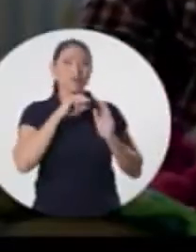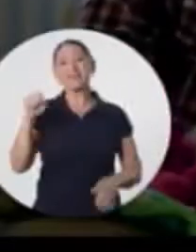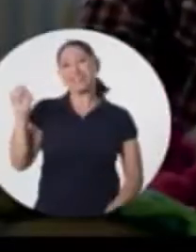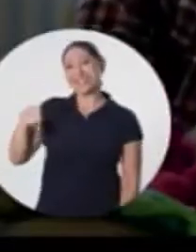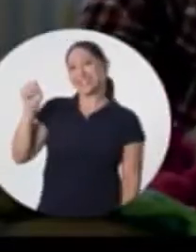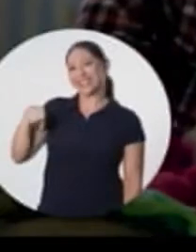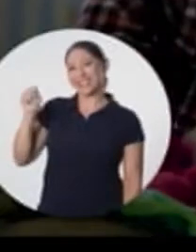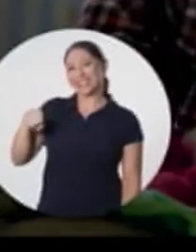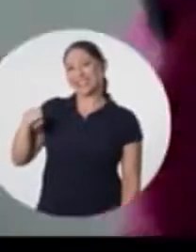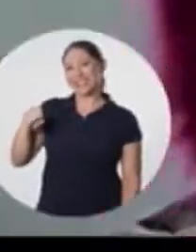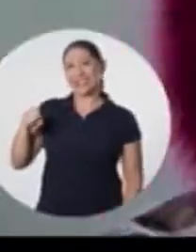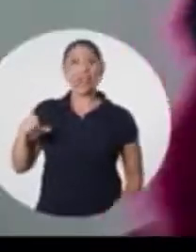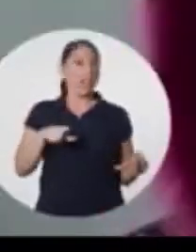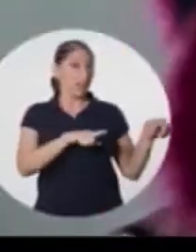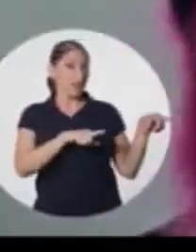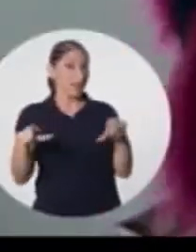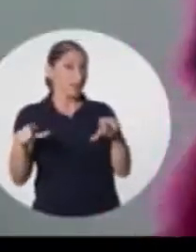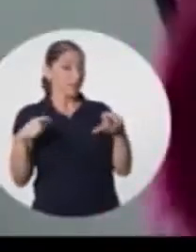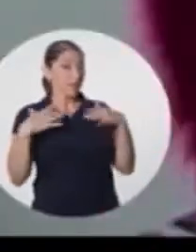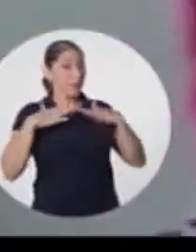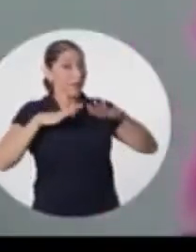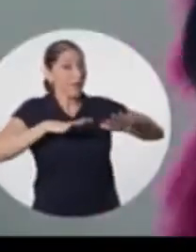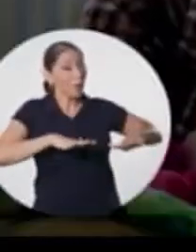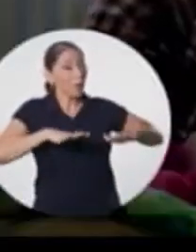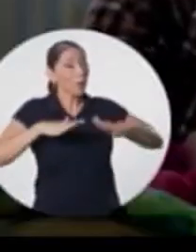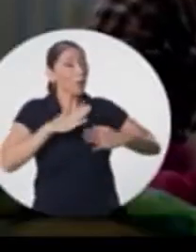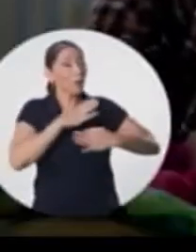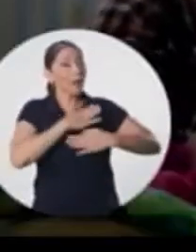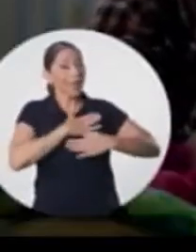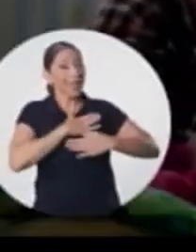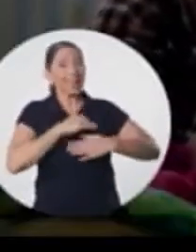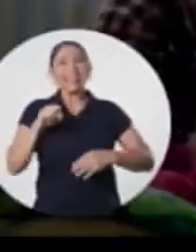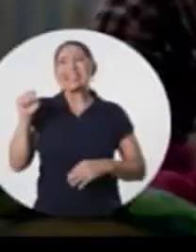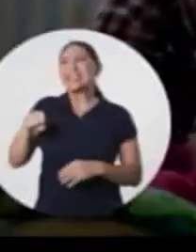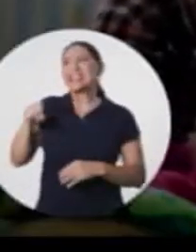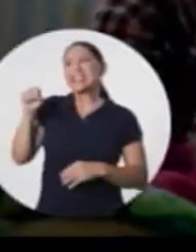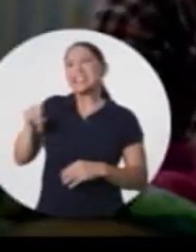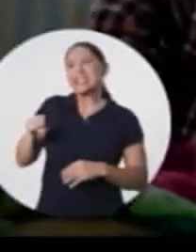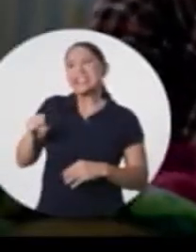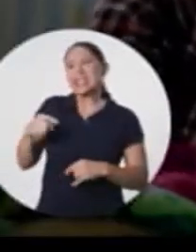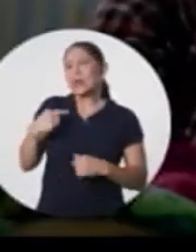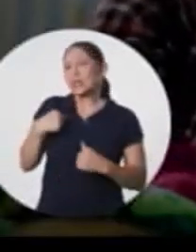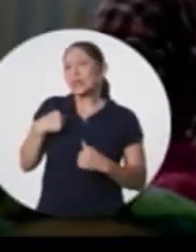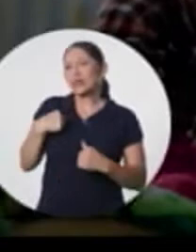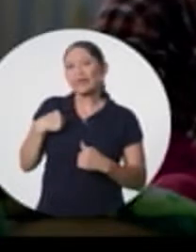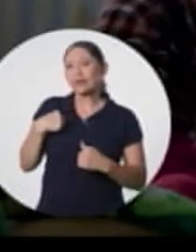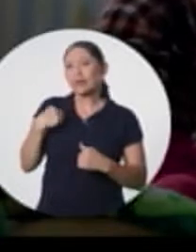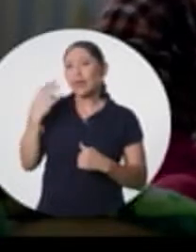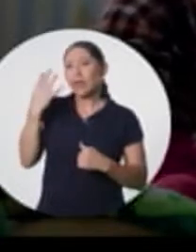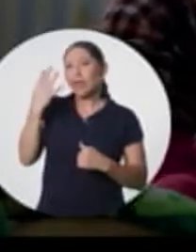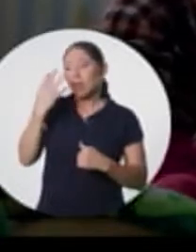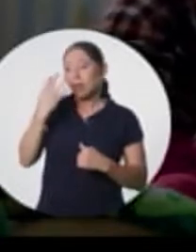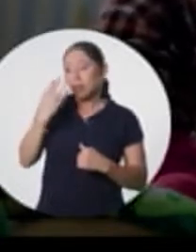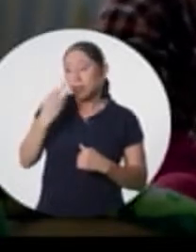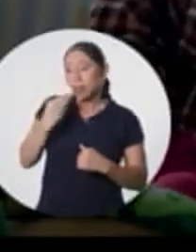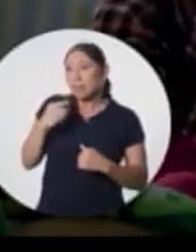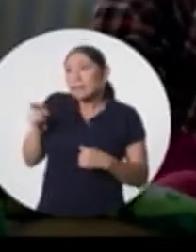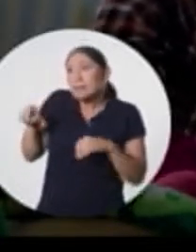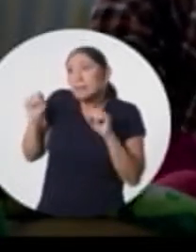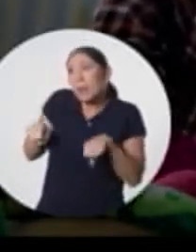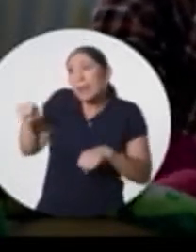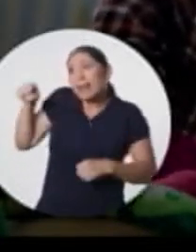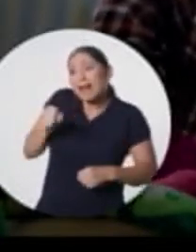Sí. ¿Lista para descansar? Sí, aunque no tengo mucho sueño. ¿Por qué no me cantas